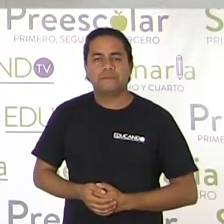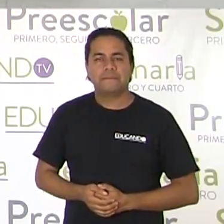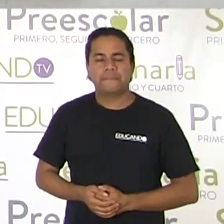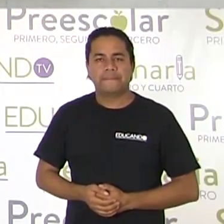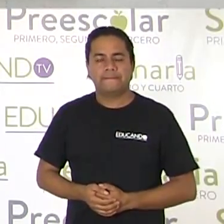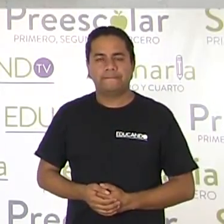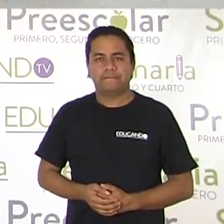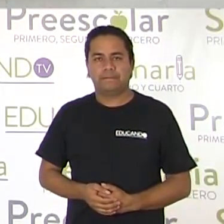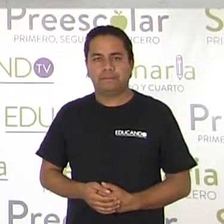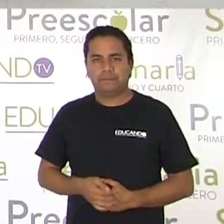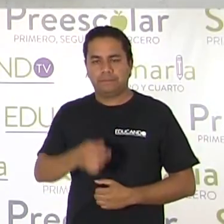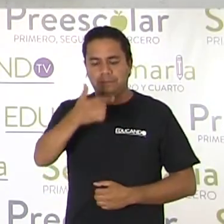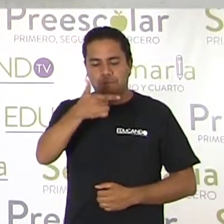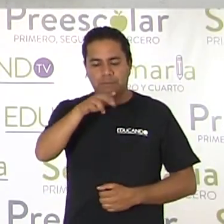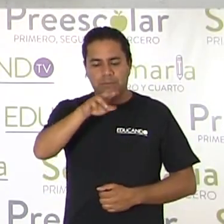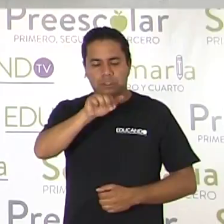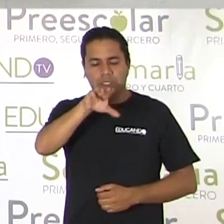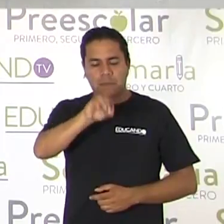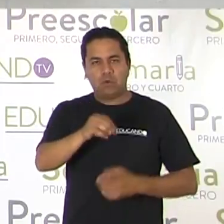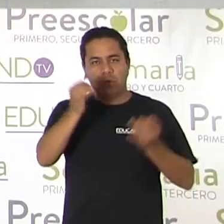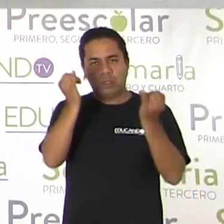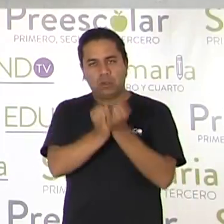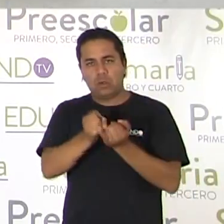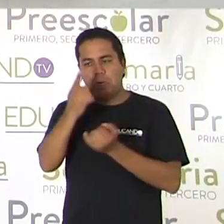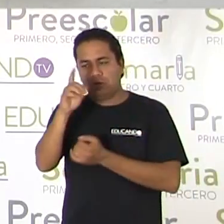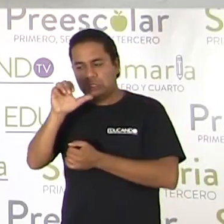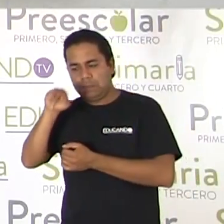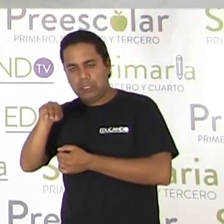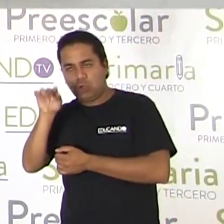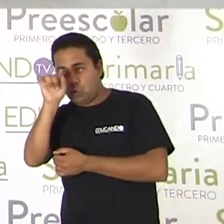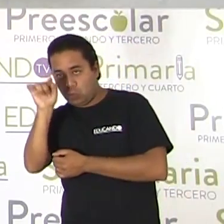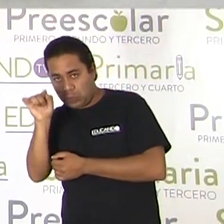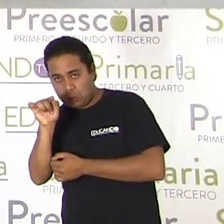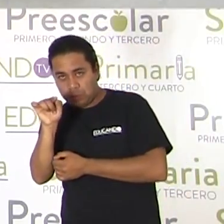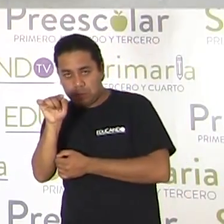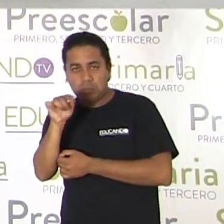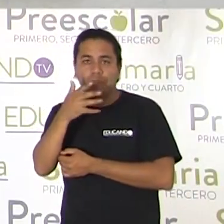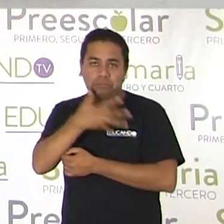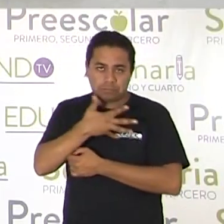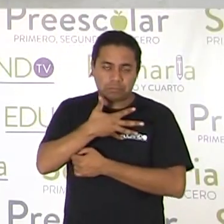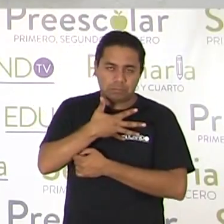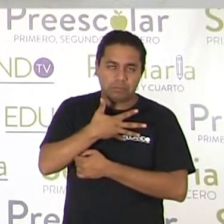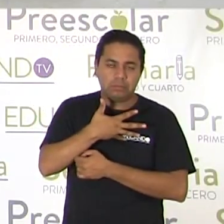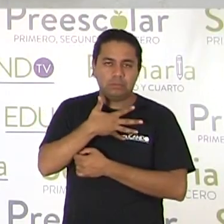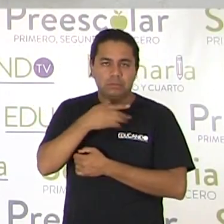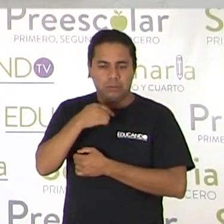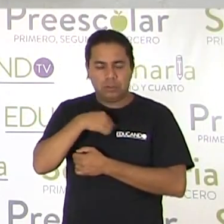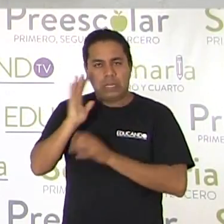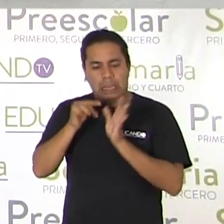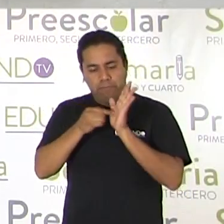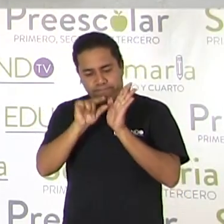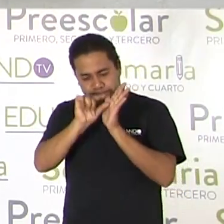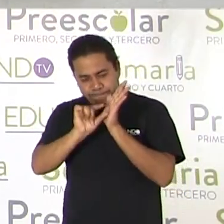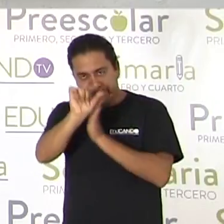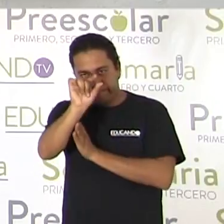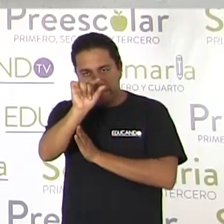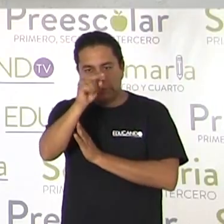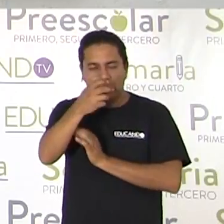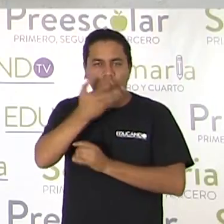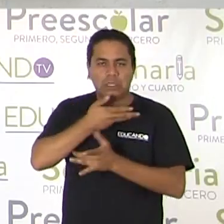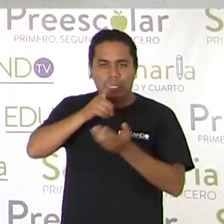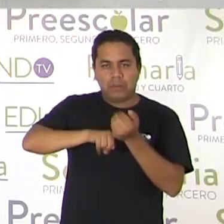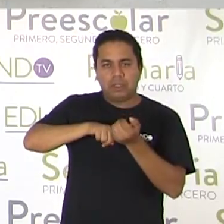de masa de un centímetro cúbico, es decir, de un centímetro cúbico como el que te estuve mostrando, que es un mililitro